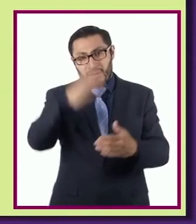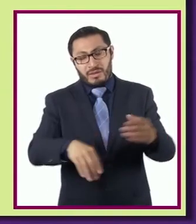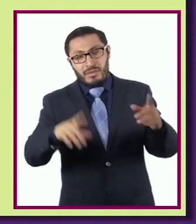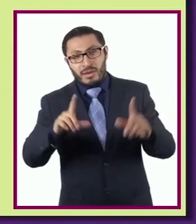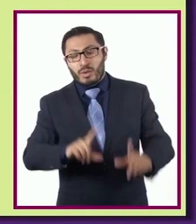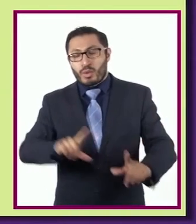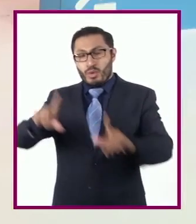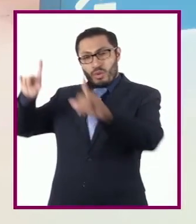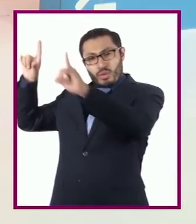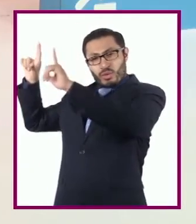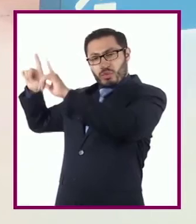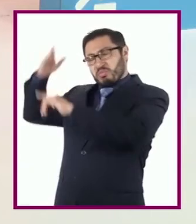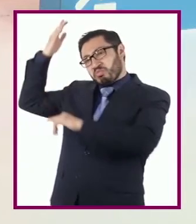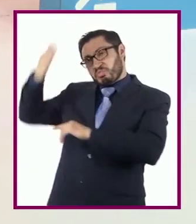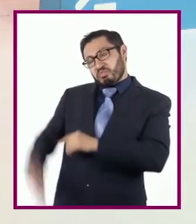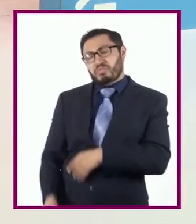visible.